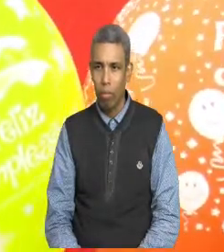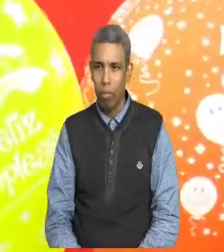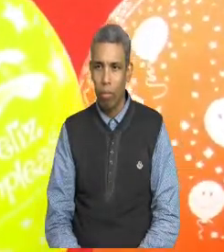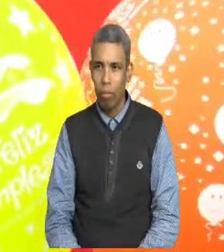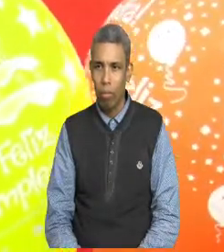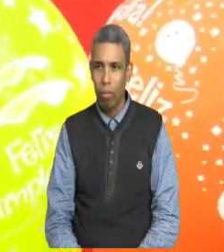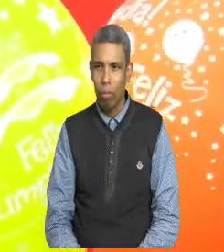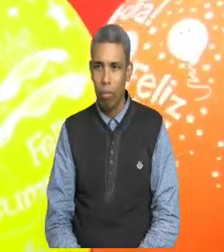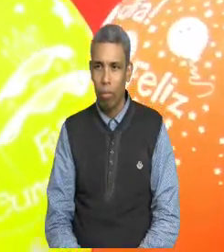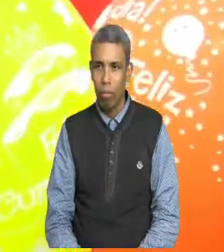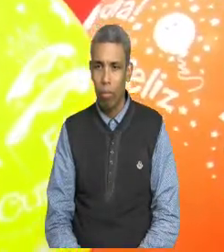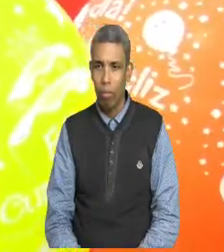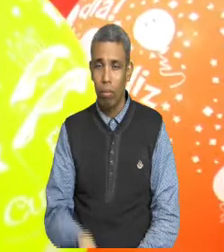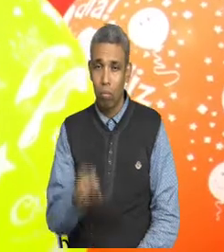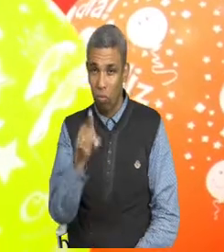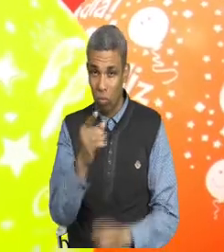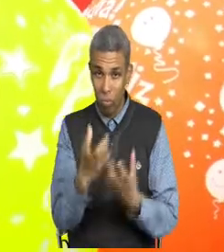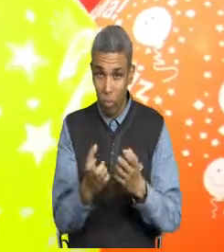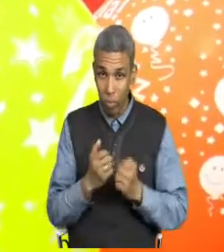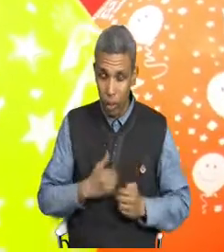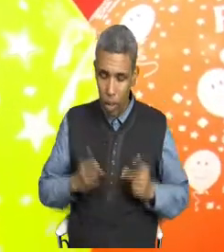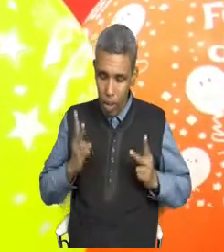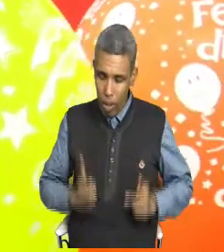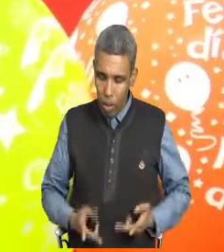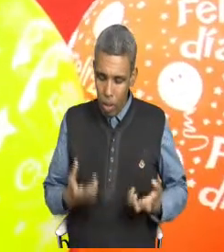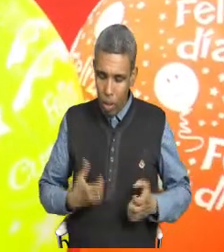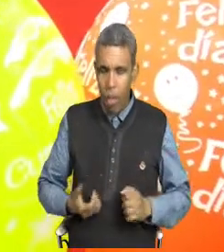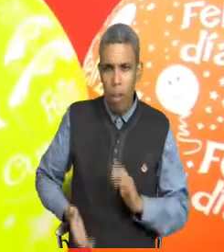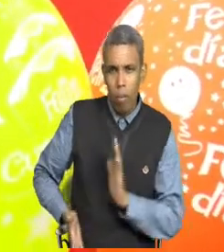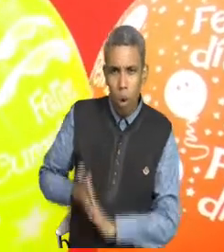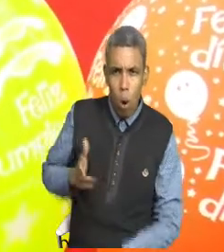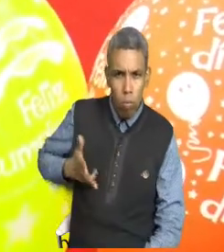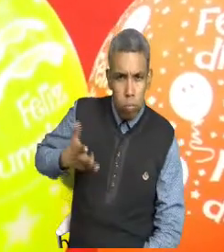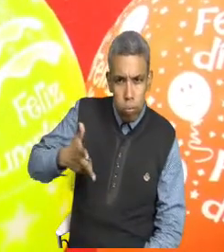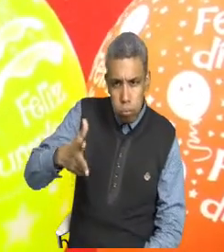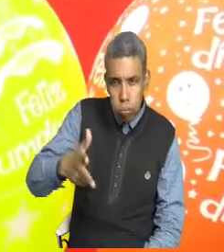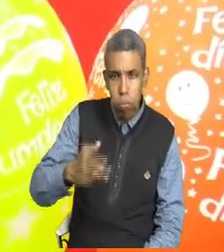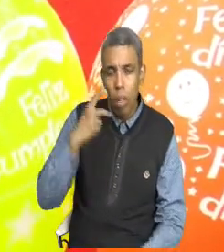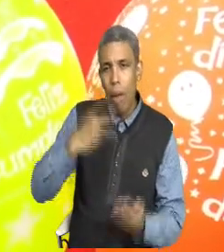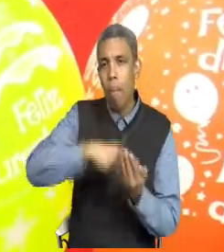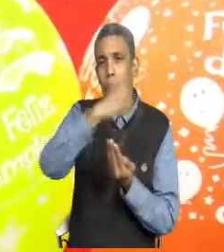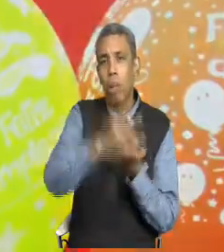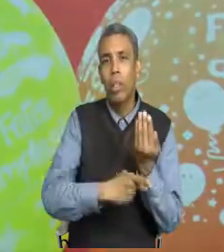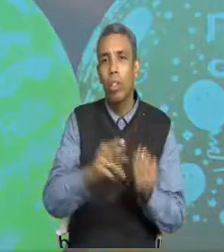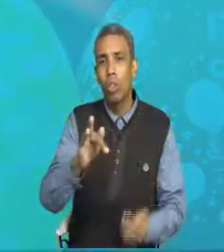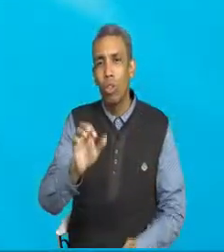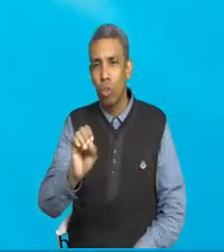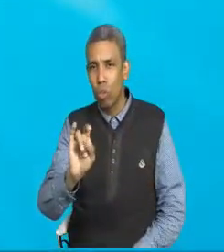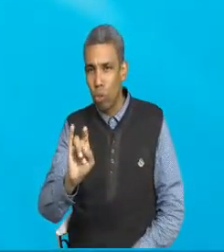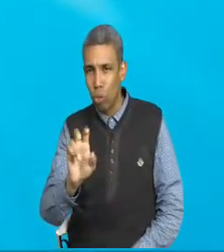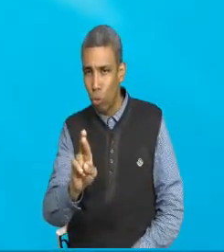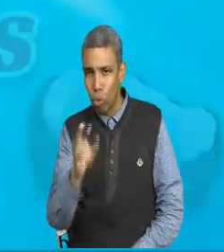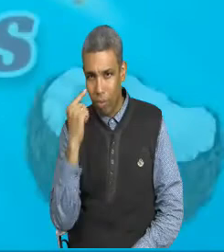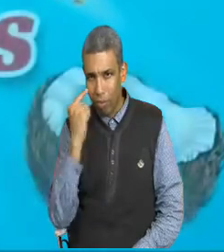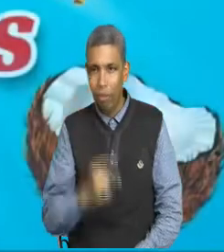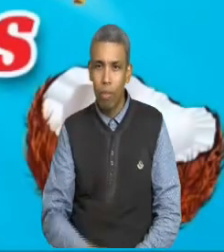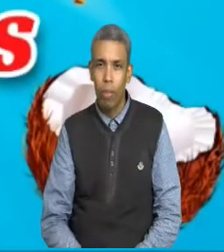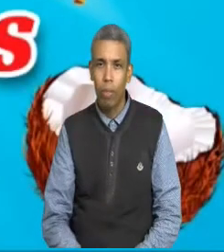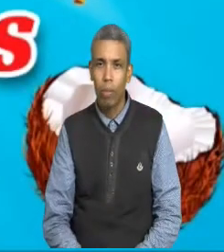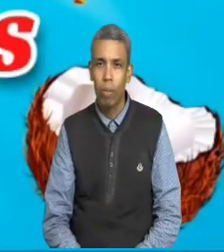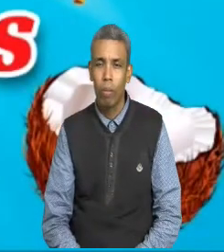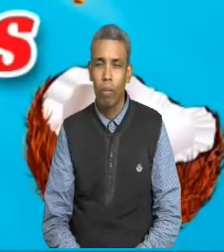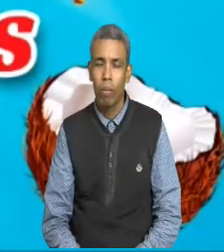En darse un descanso, unas vacaciones, Proyectos Tour tiene los mejores destinos para que disfrute de ellos. En esta nueva